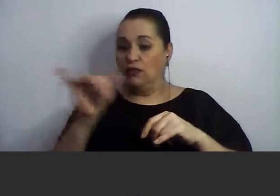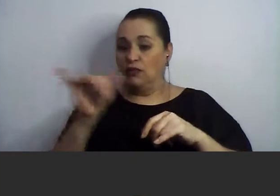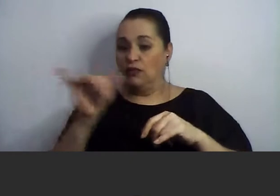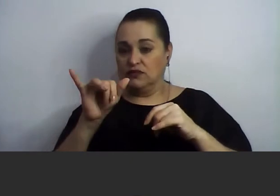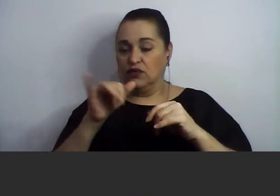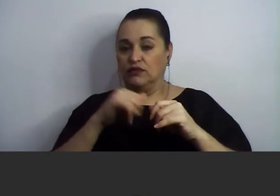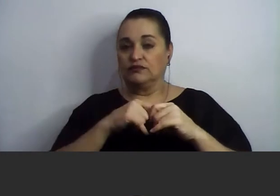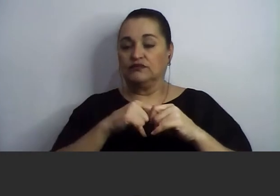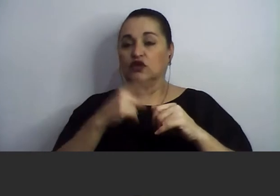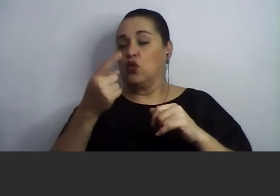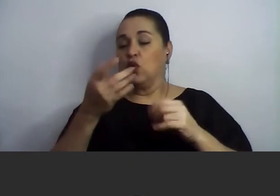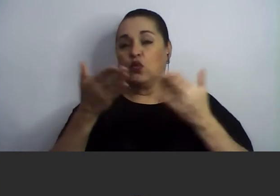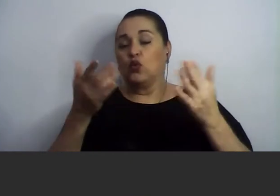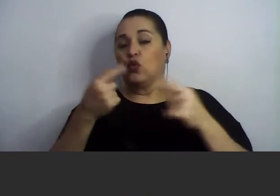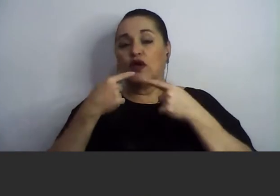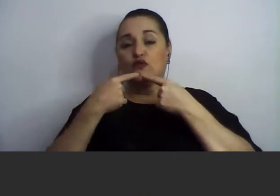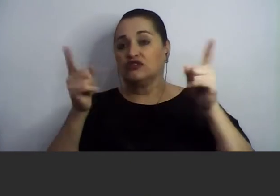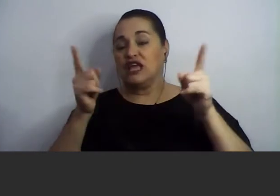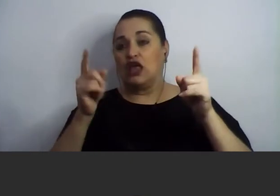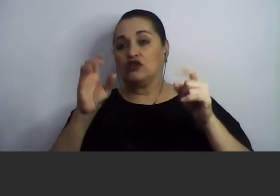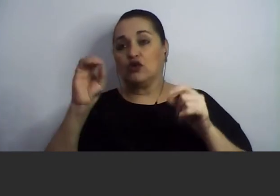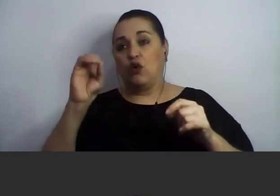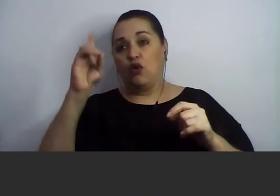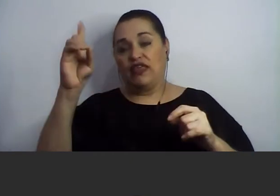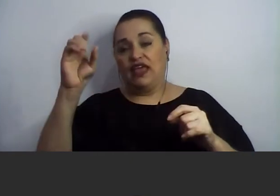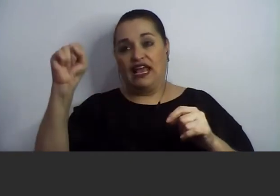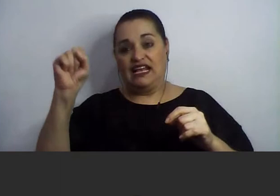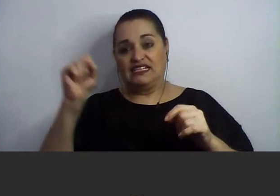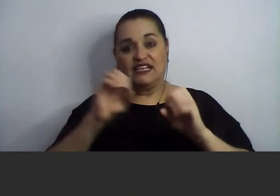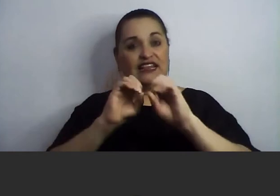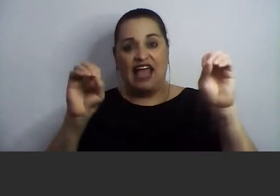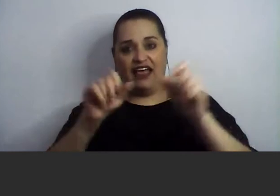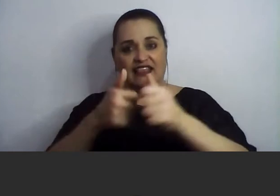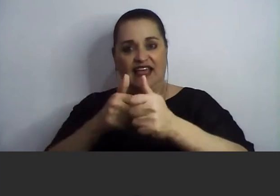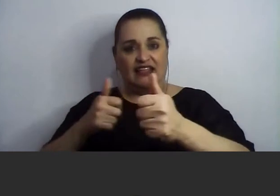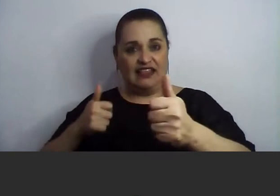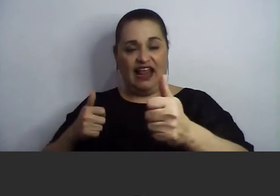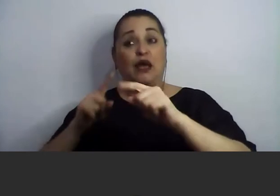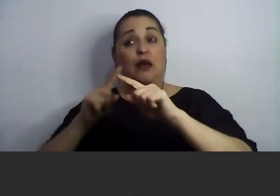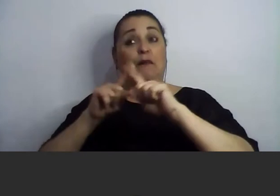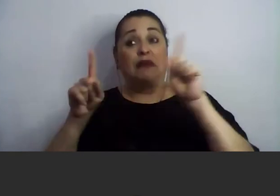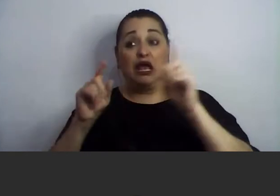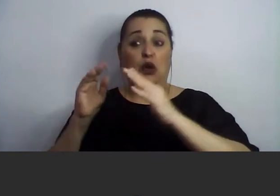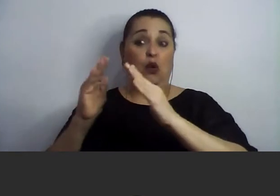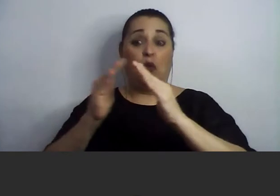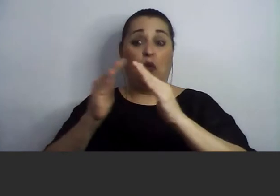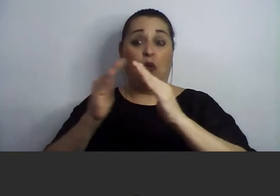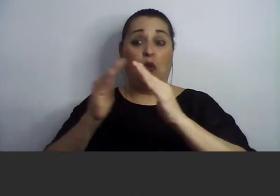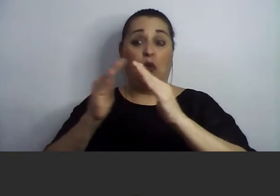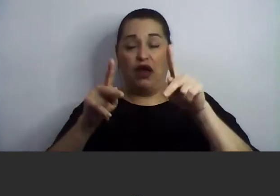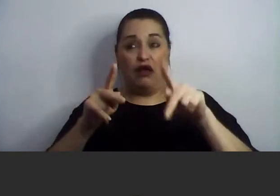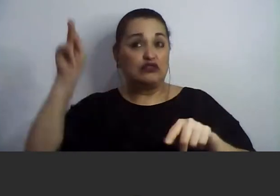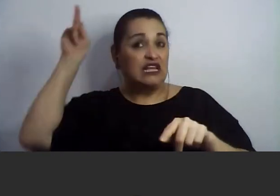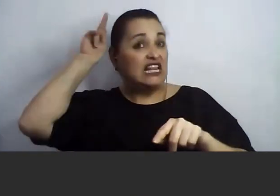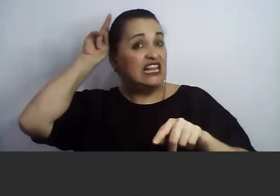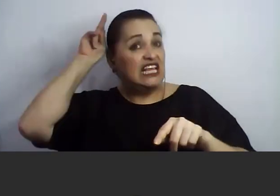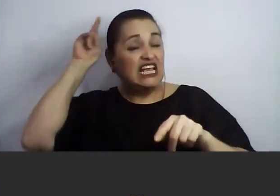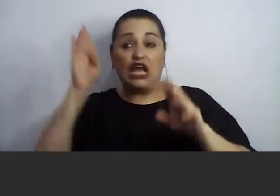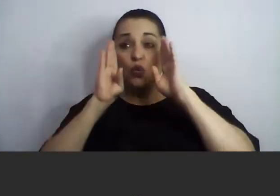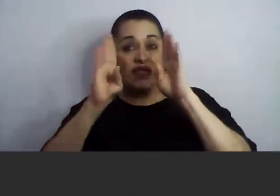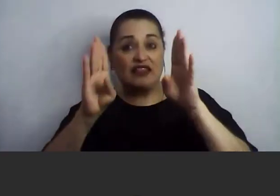uno de los enunciados de los ODS es no dejar a nadie atrás pero si a los pueblos indígenas no se les atiende en el tema de